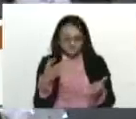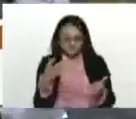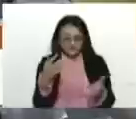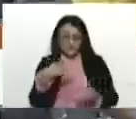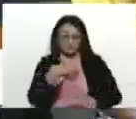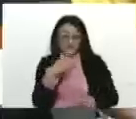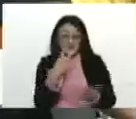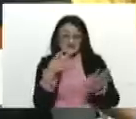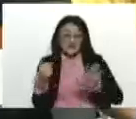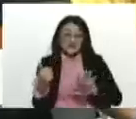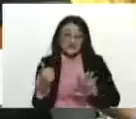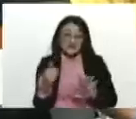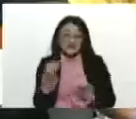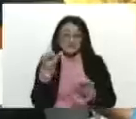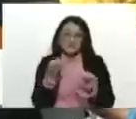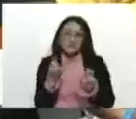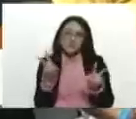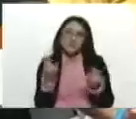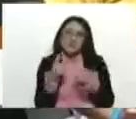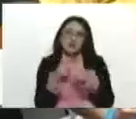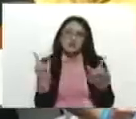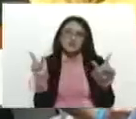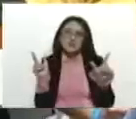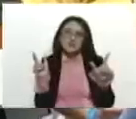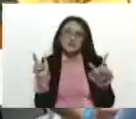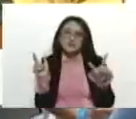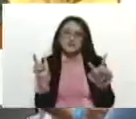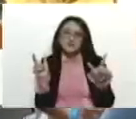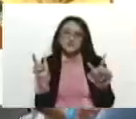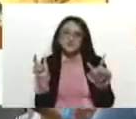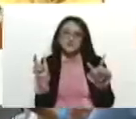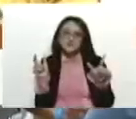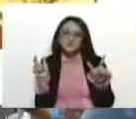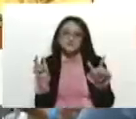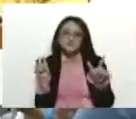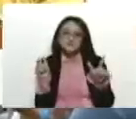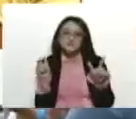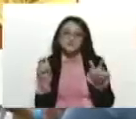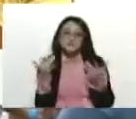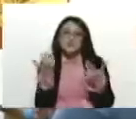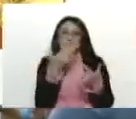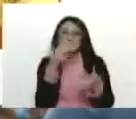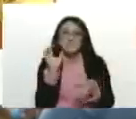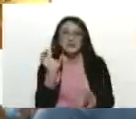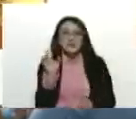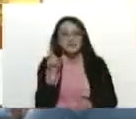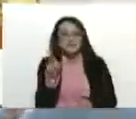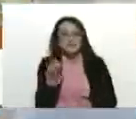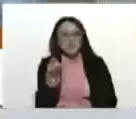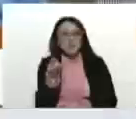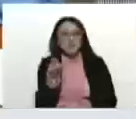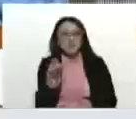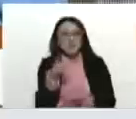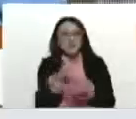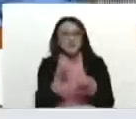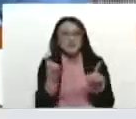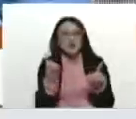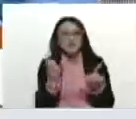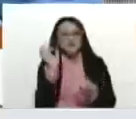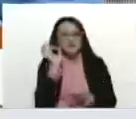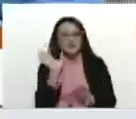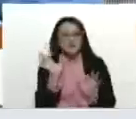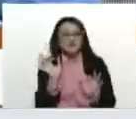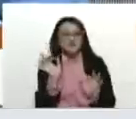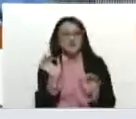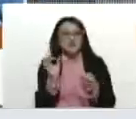que hablaba de libertad No pero era líder de pinochet porque cuando para el capitalismo liberal la democracia es fastidiosa